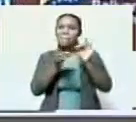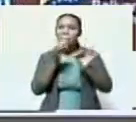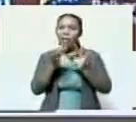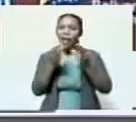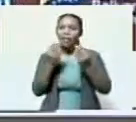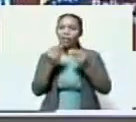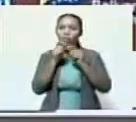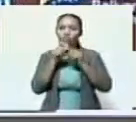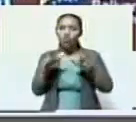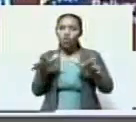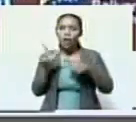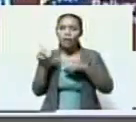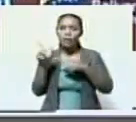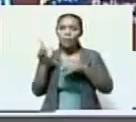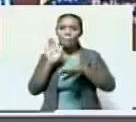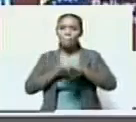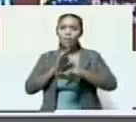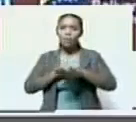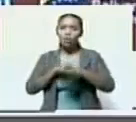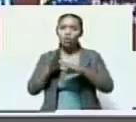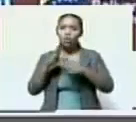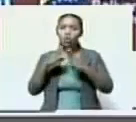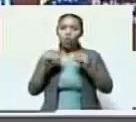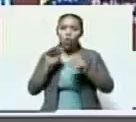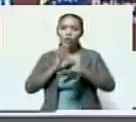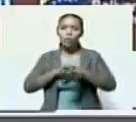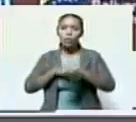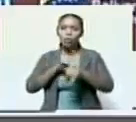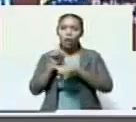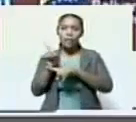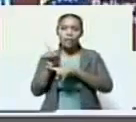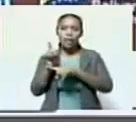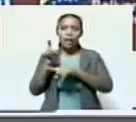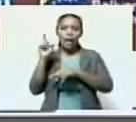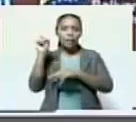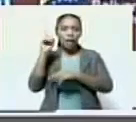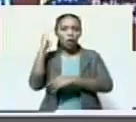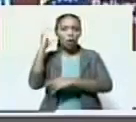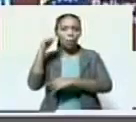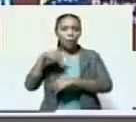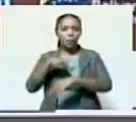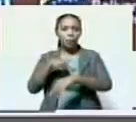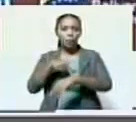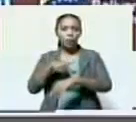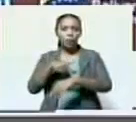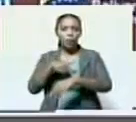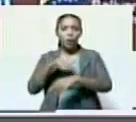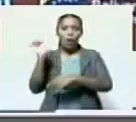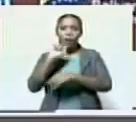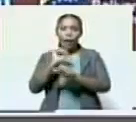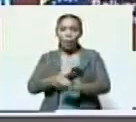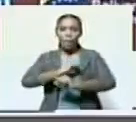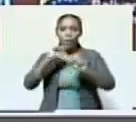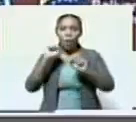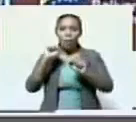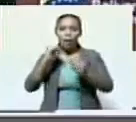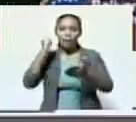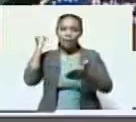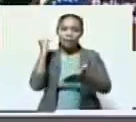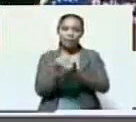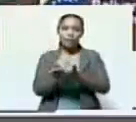tal despliegue estén ocurriendo todo lo que está ocurriendo en Colombia en este momento? Carros, bombas,